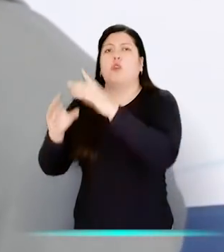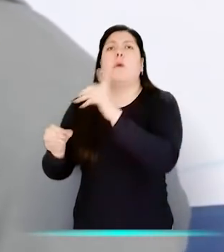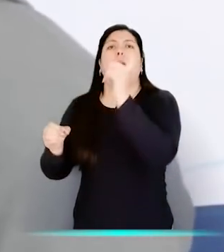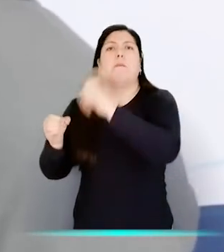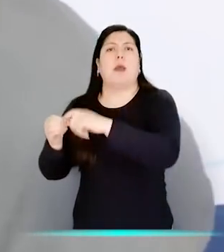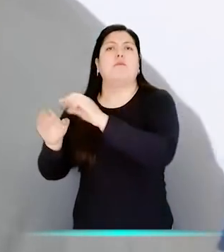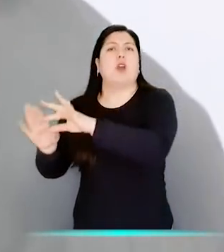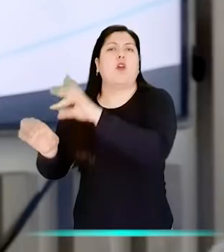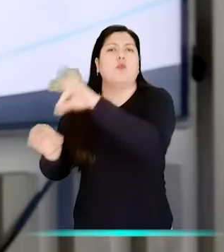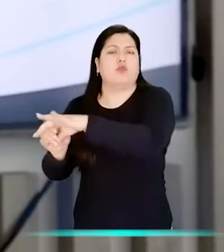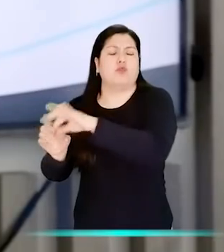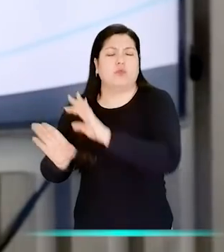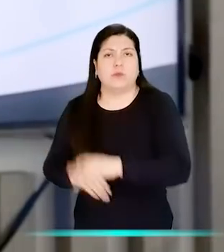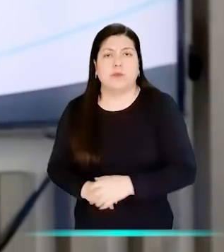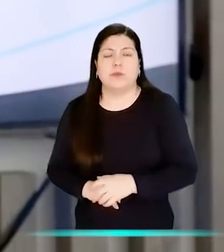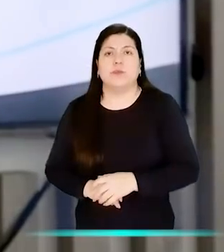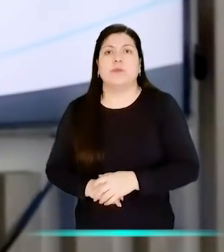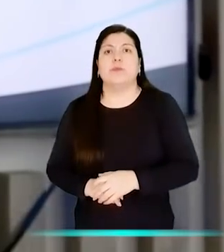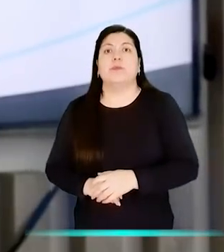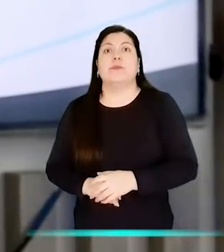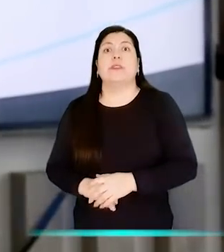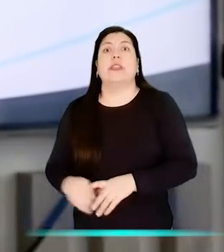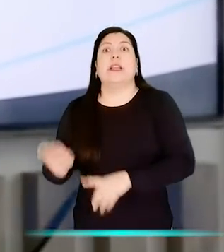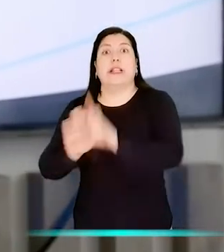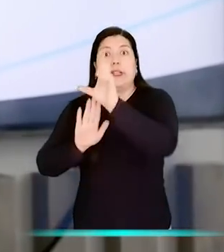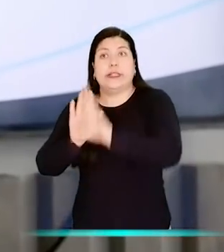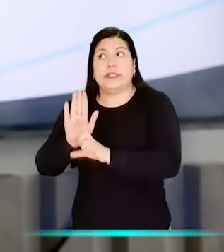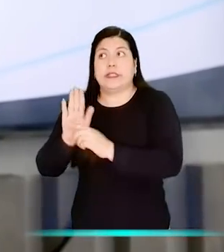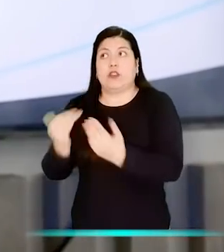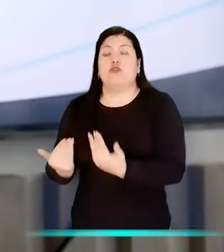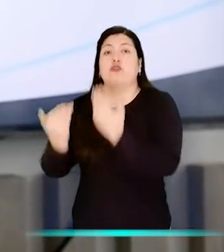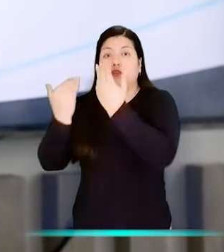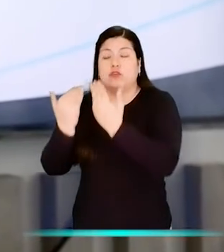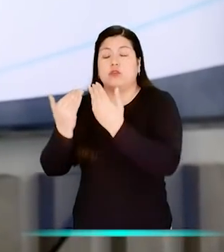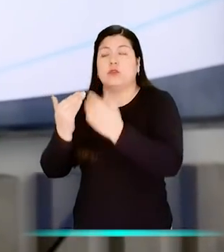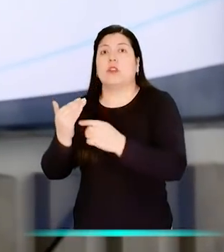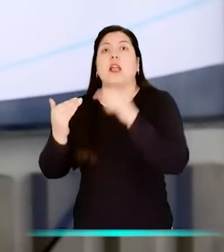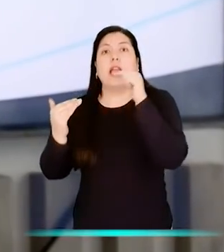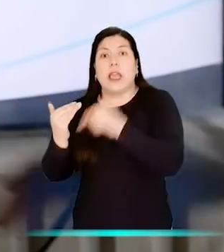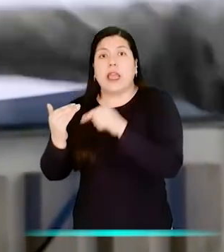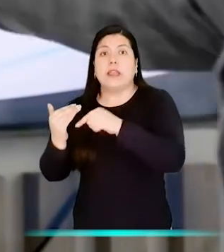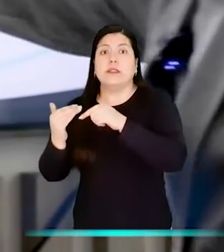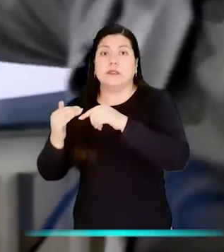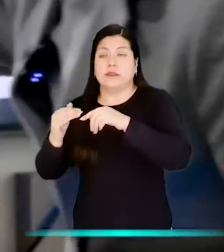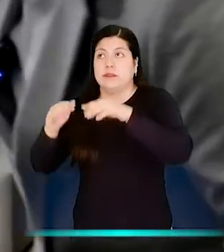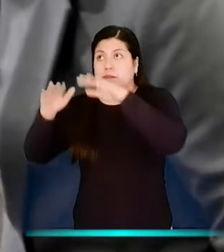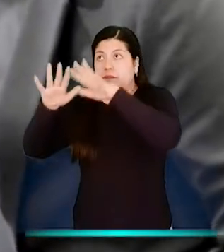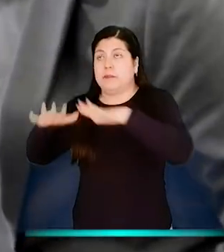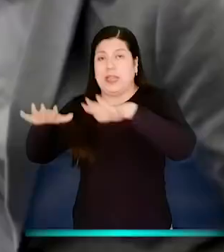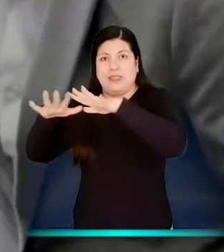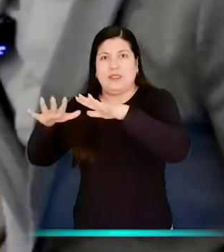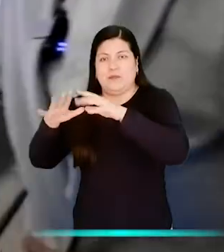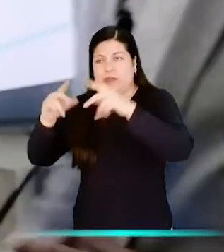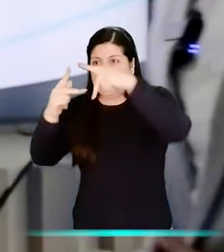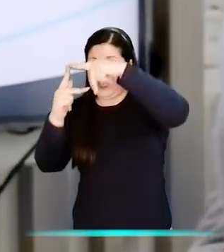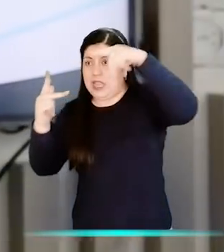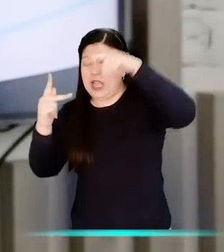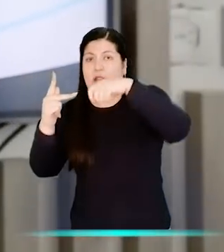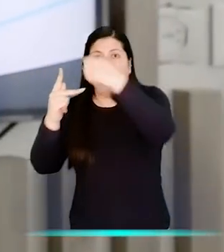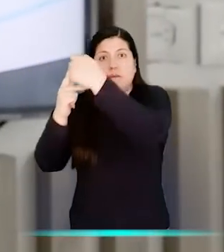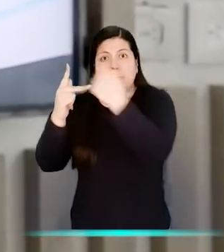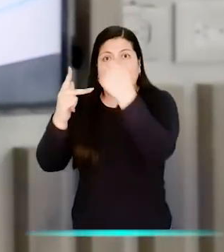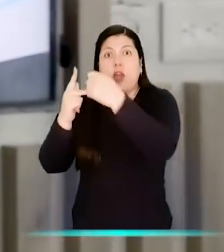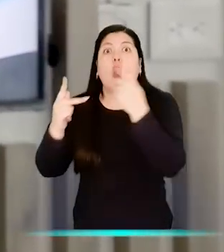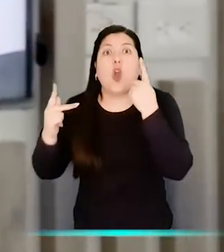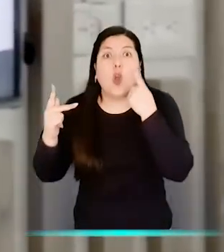este tipo de marcación. Otro voto válido por la lista, cuando se marca directamente en toda esa zona de marcación. Aquí es